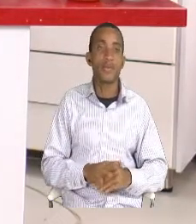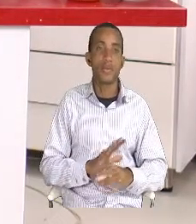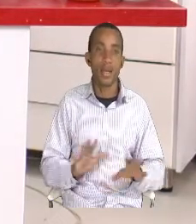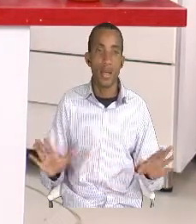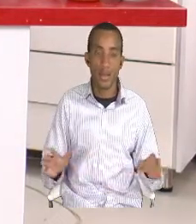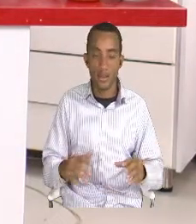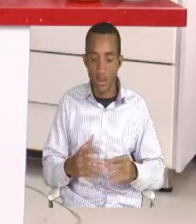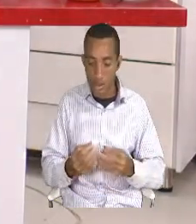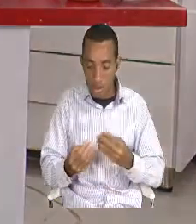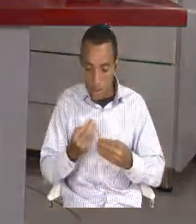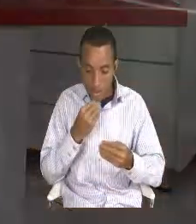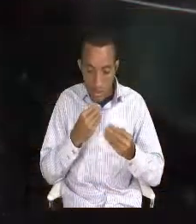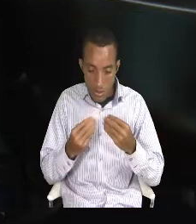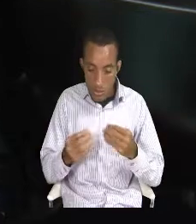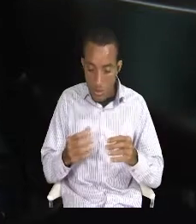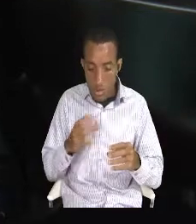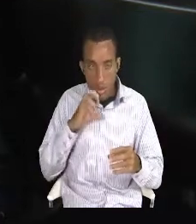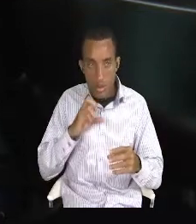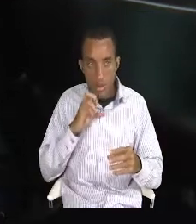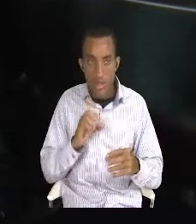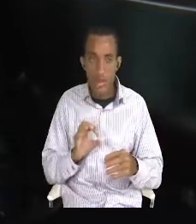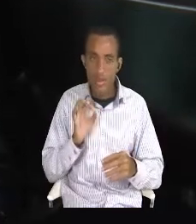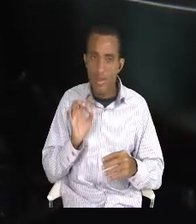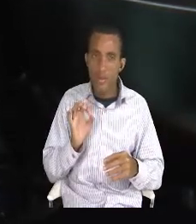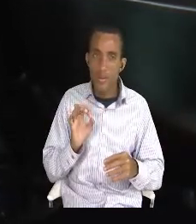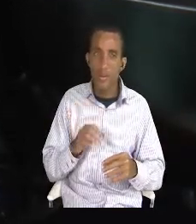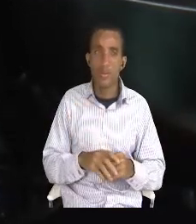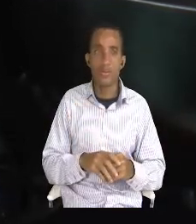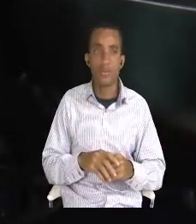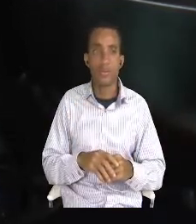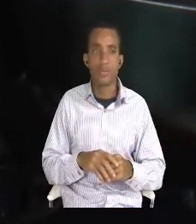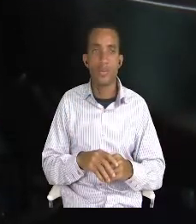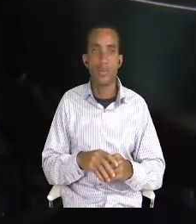a terminar. No la vamos a dejar tan asada.